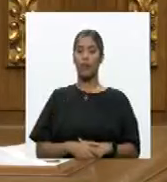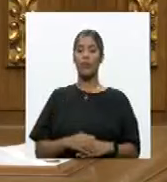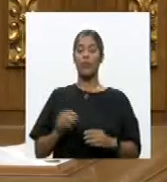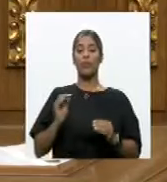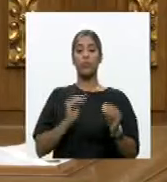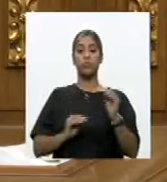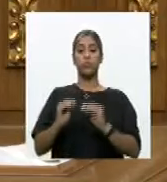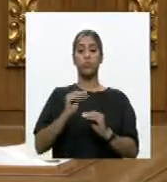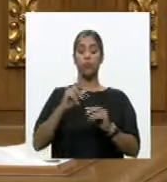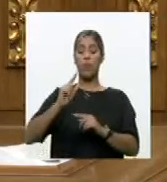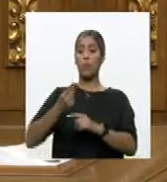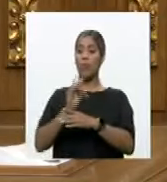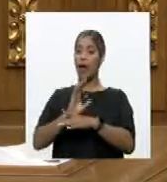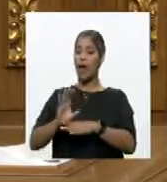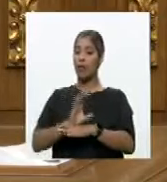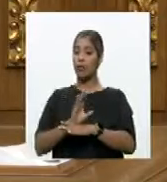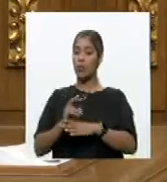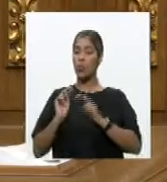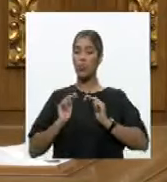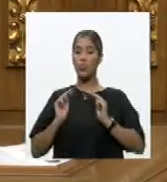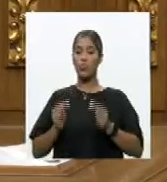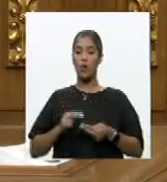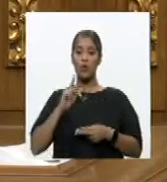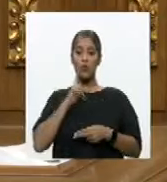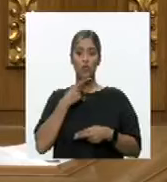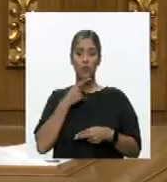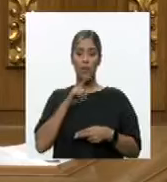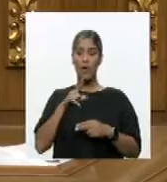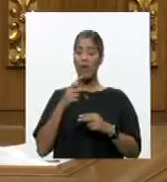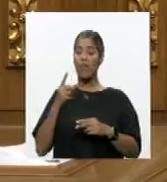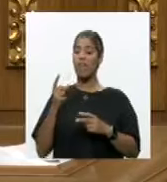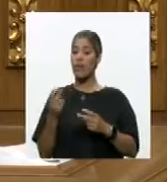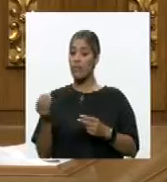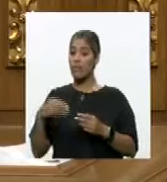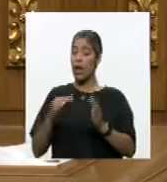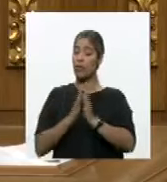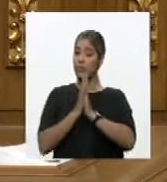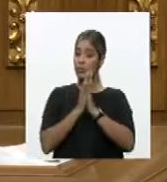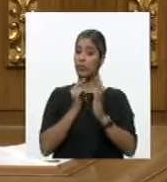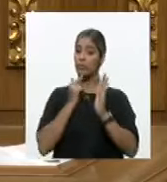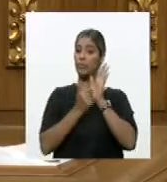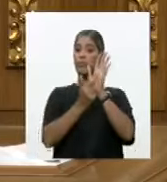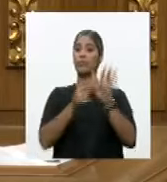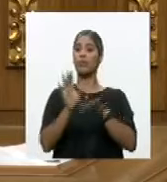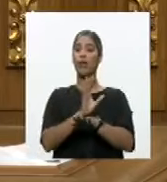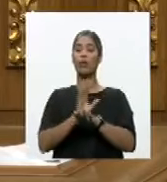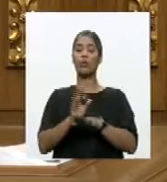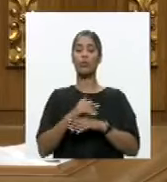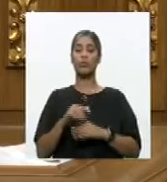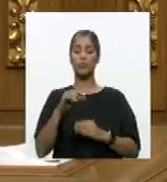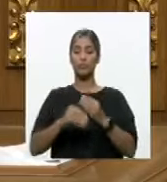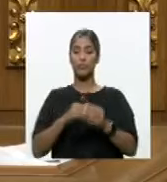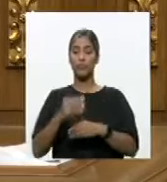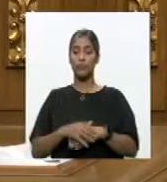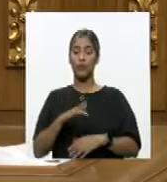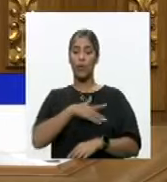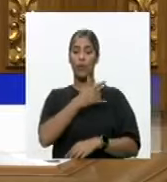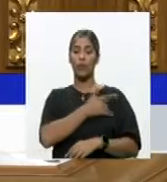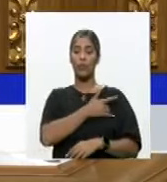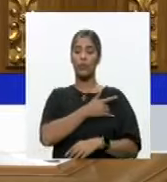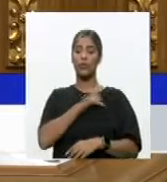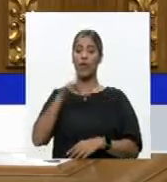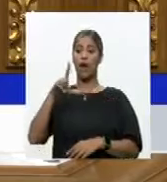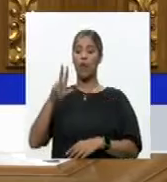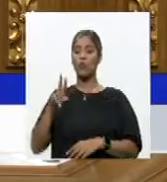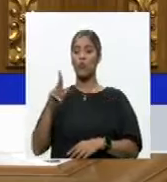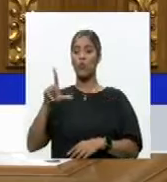componiendo sus primeras canciones Humanidad y No Basta Rezar, presentada en el Festival de la Canción Protesta organizado por la Universidad de los